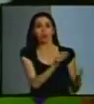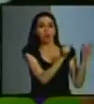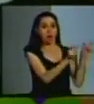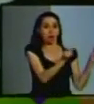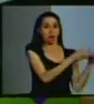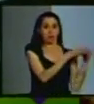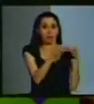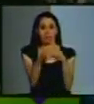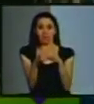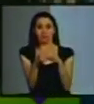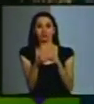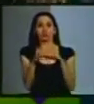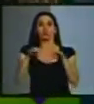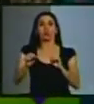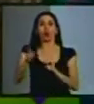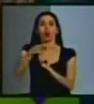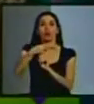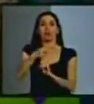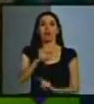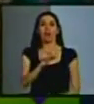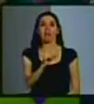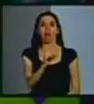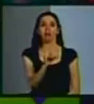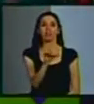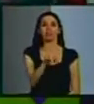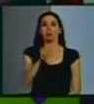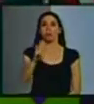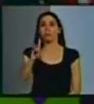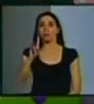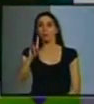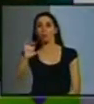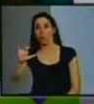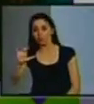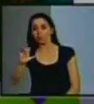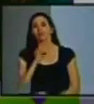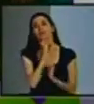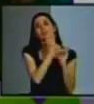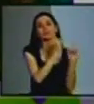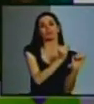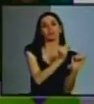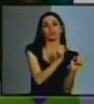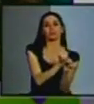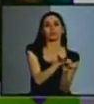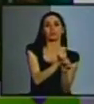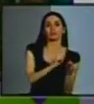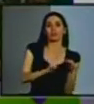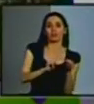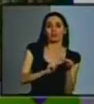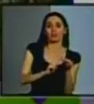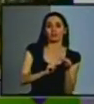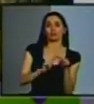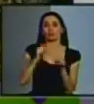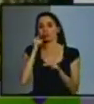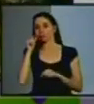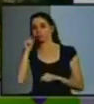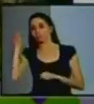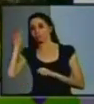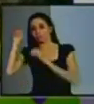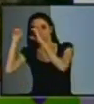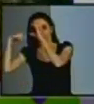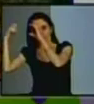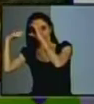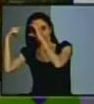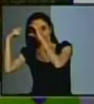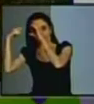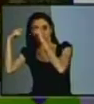delegación se ha tomado todo un hotel, el Radisson Blue, es lo que podemos informar, Sole, en el trabajo realizado por Rodrigo